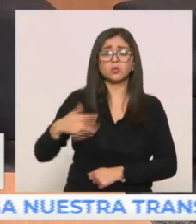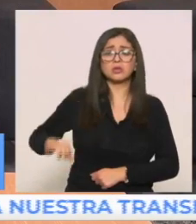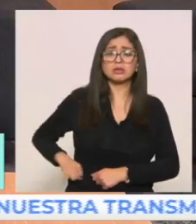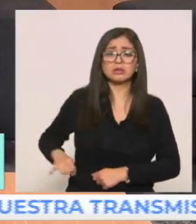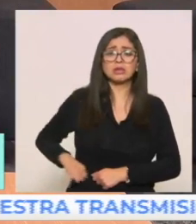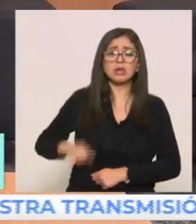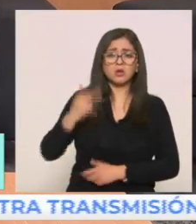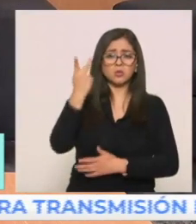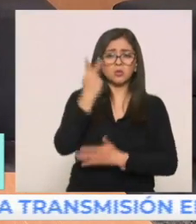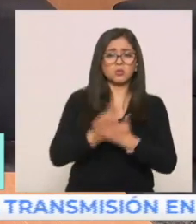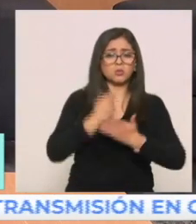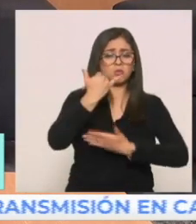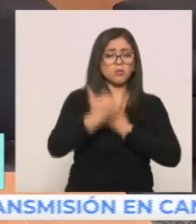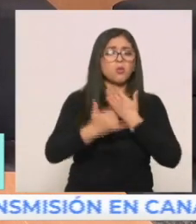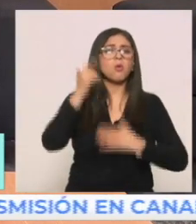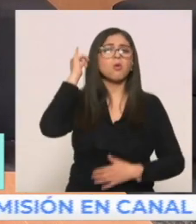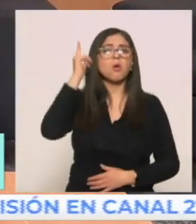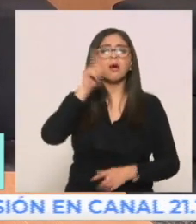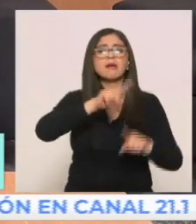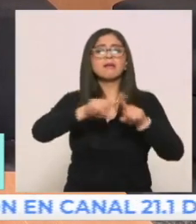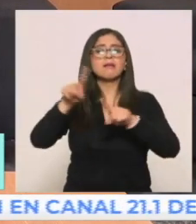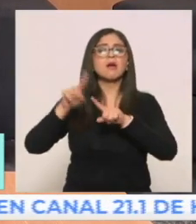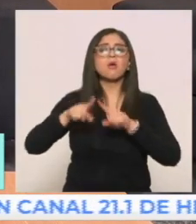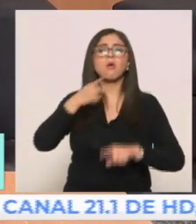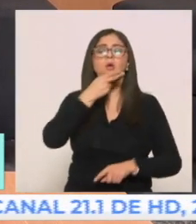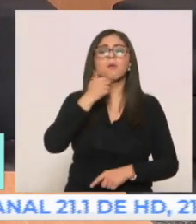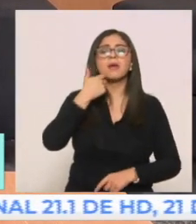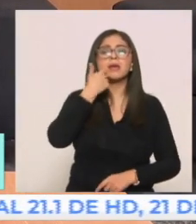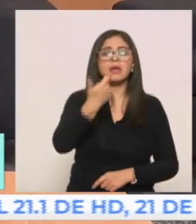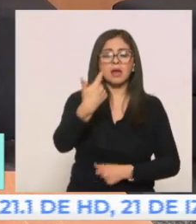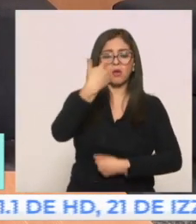pues muchos hombres deseen darse cuenta, deseen pues